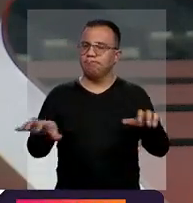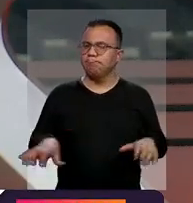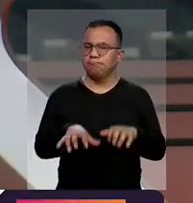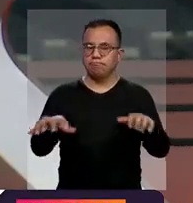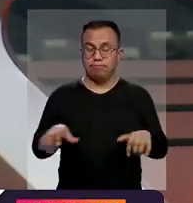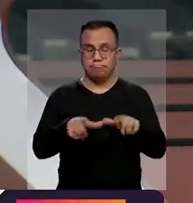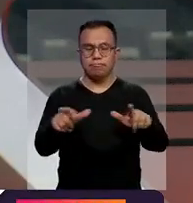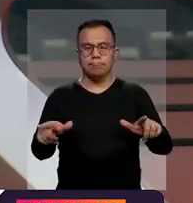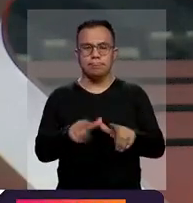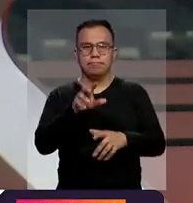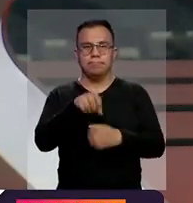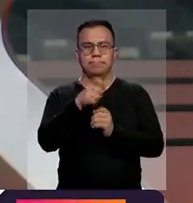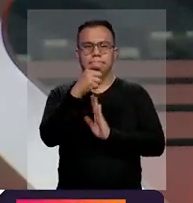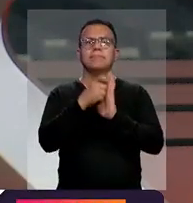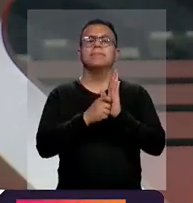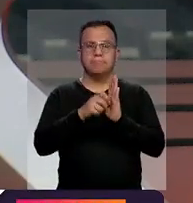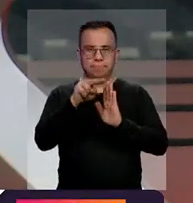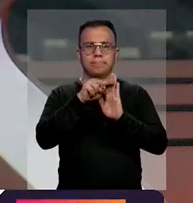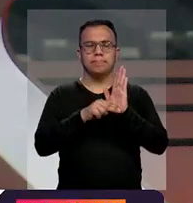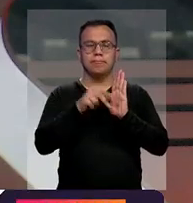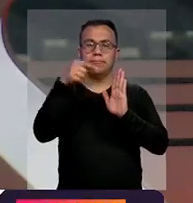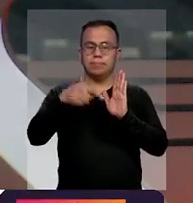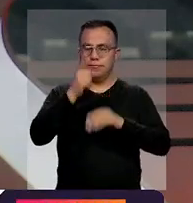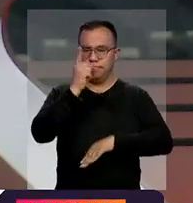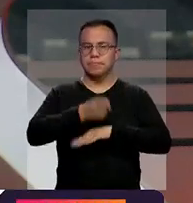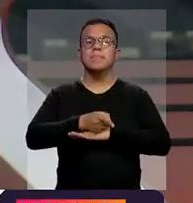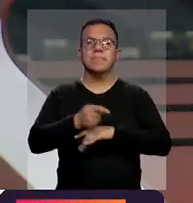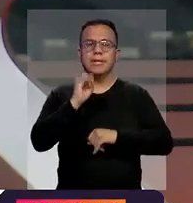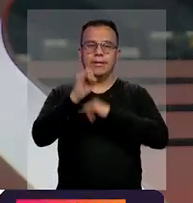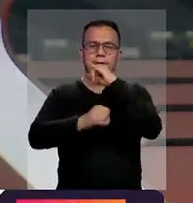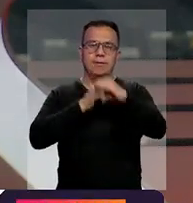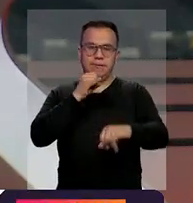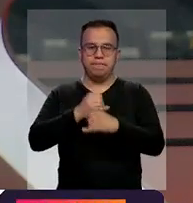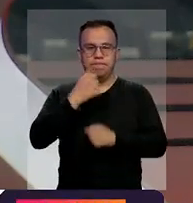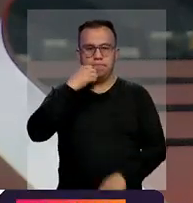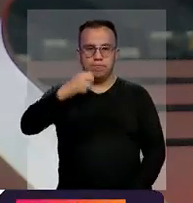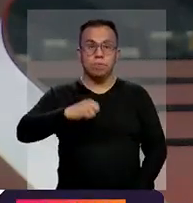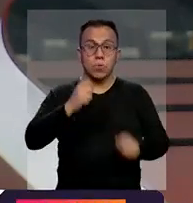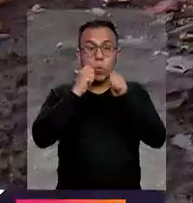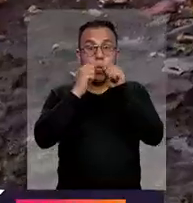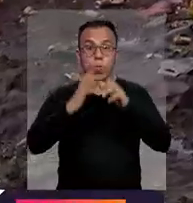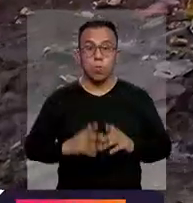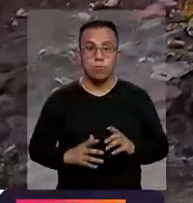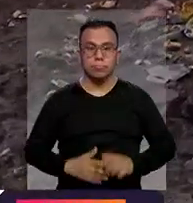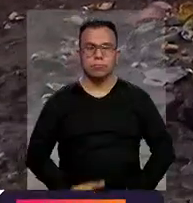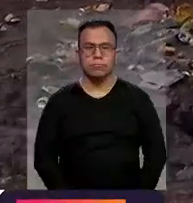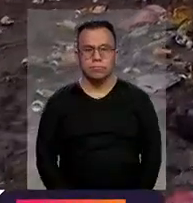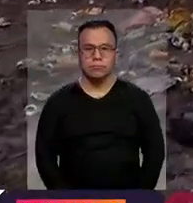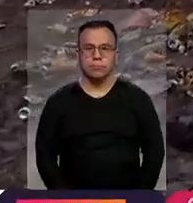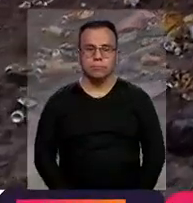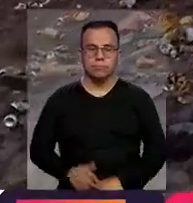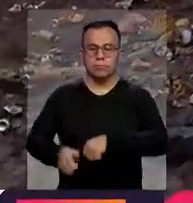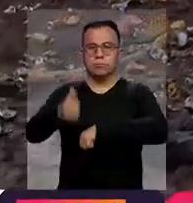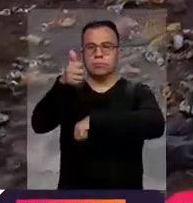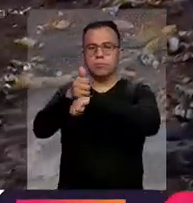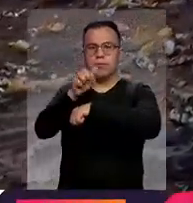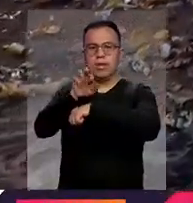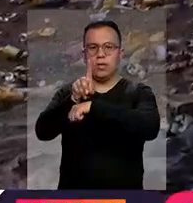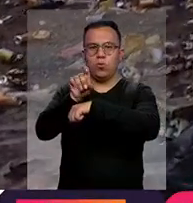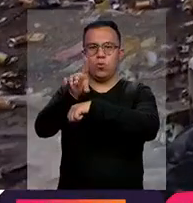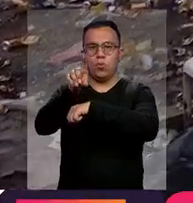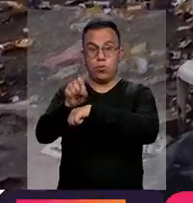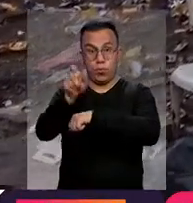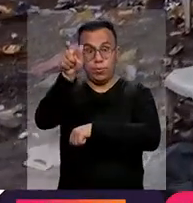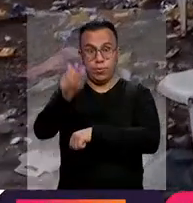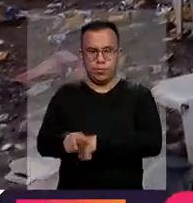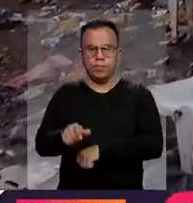adelantadas en la zona cumplieron con todas las normas establecidas en el derecho internacional humanitario. El general Eduardo Zapateiro, comandante